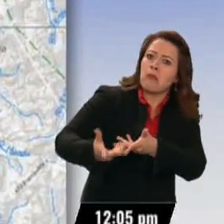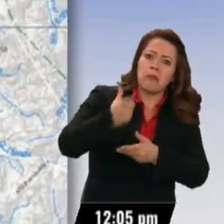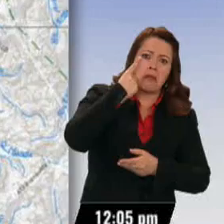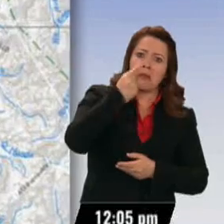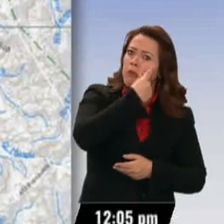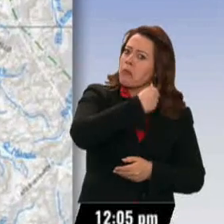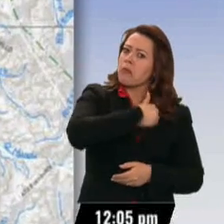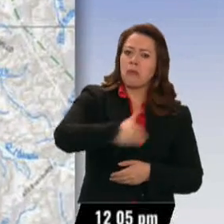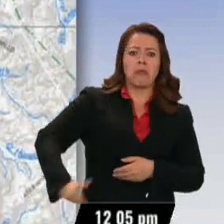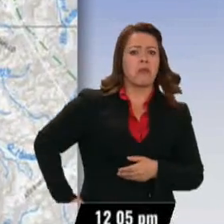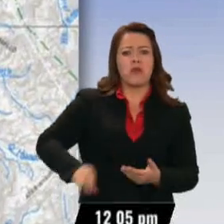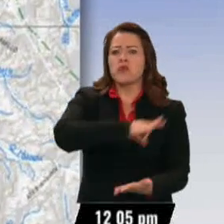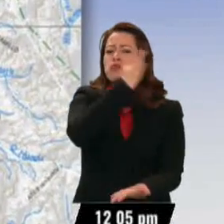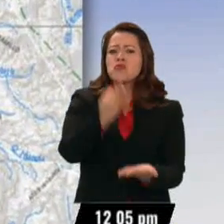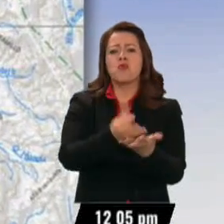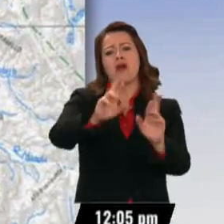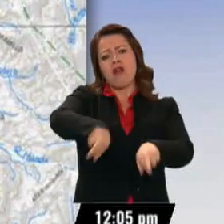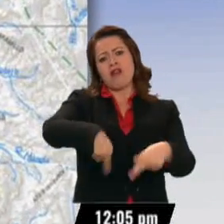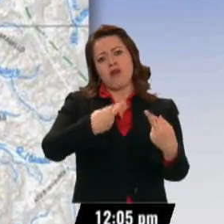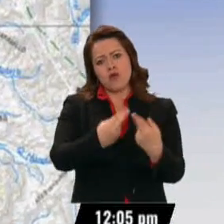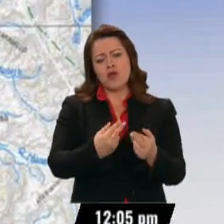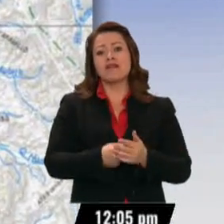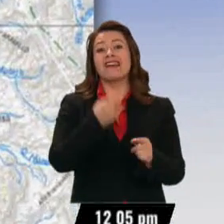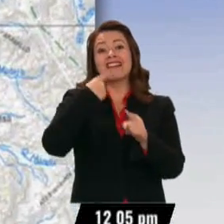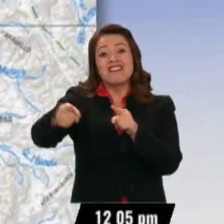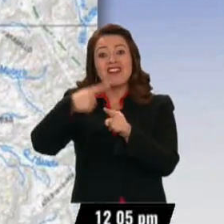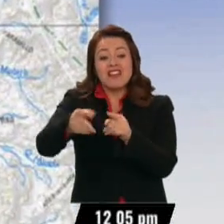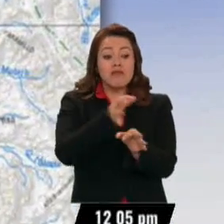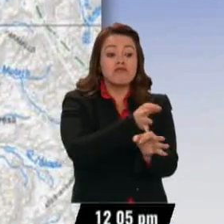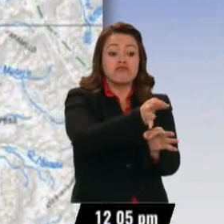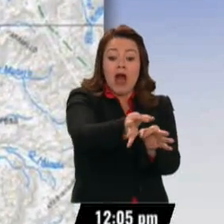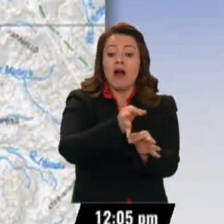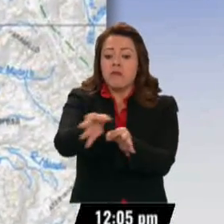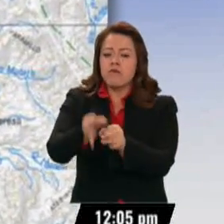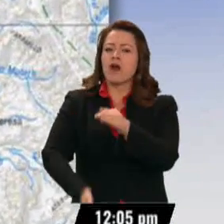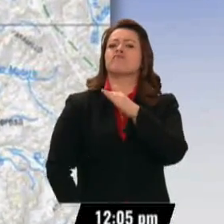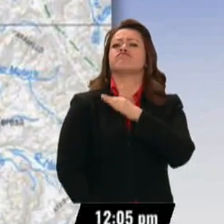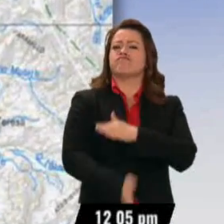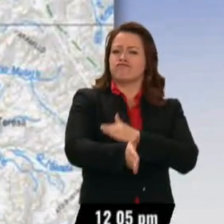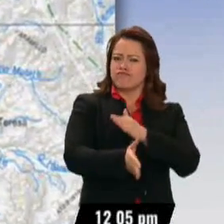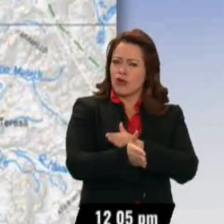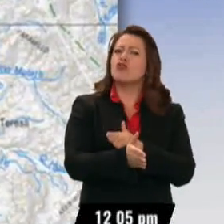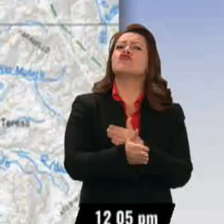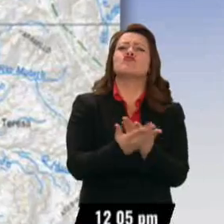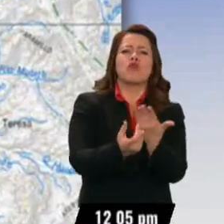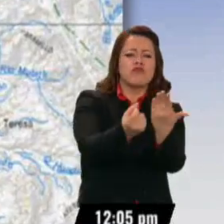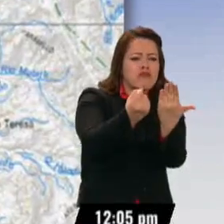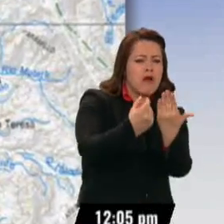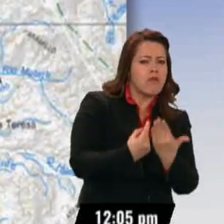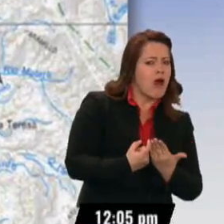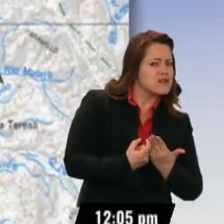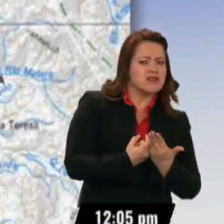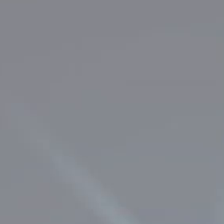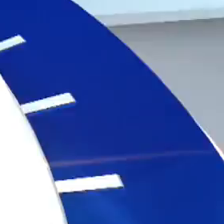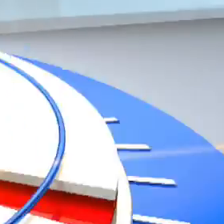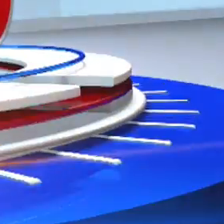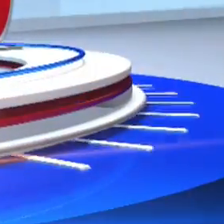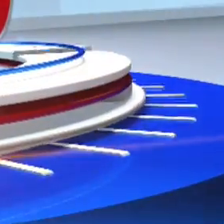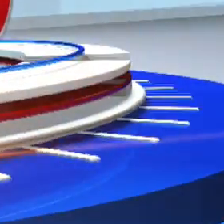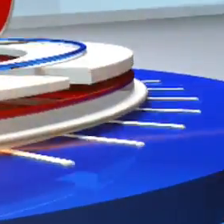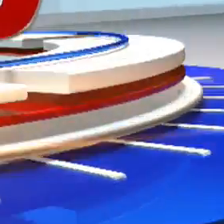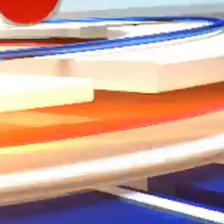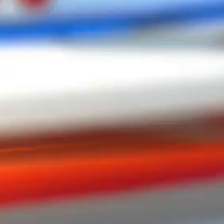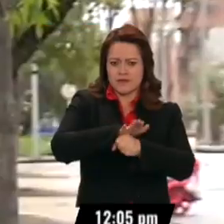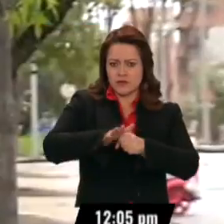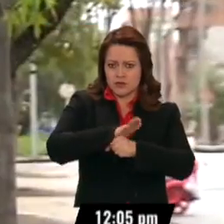posible. En Turbo y Mutatá, las autoridades planean convocar a una consulta popular. Julián Vázquez, Cable